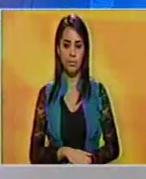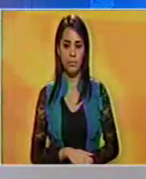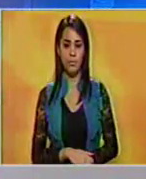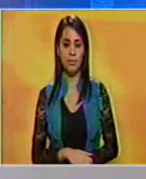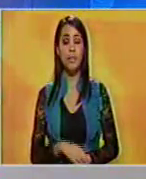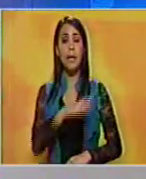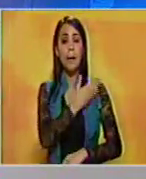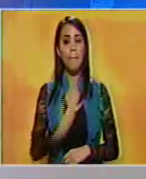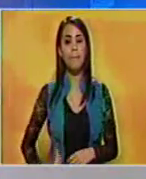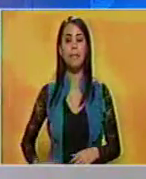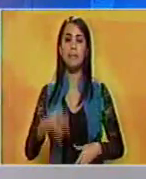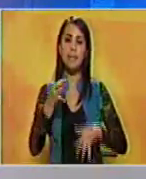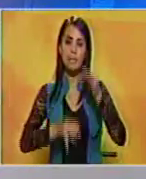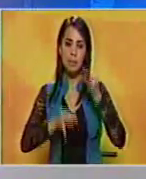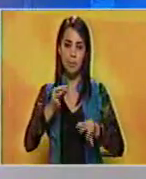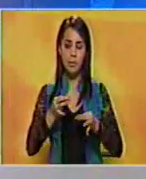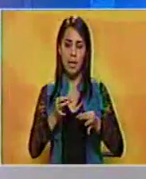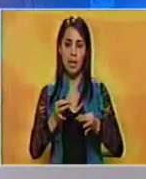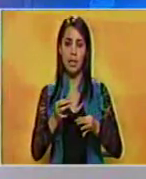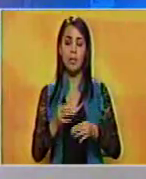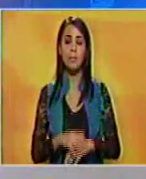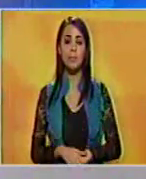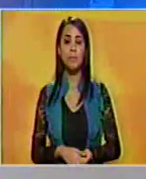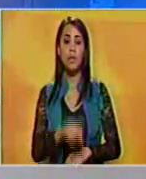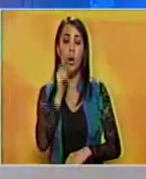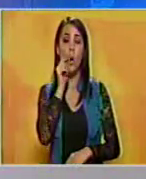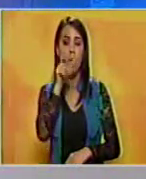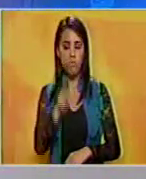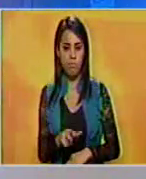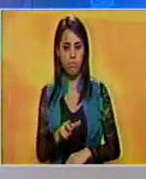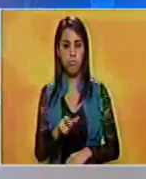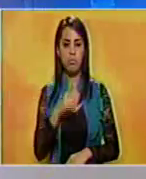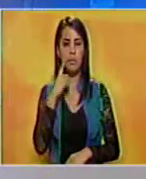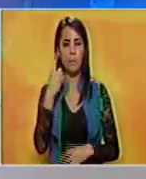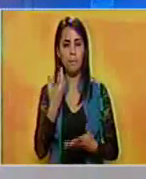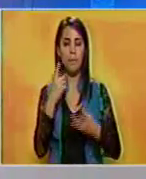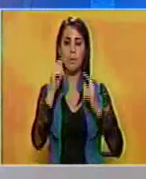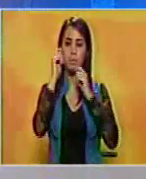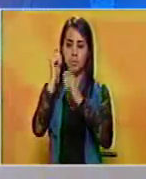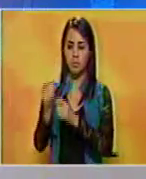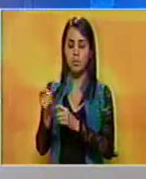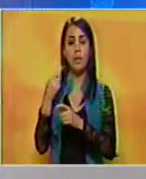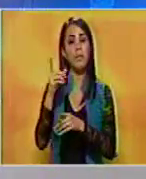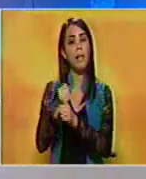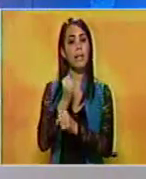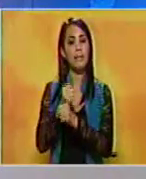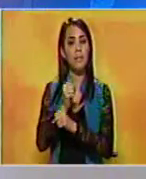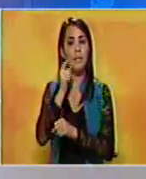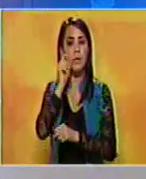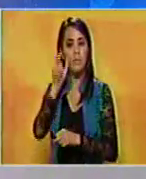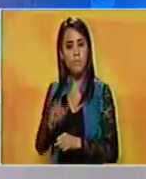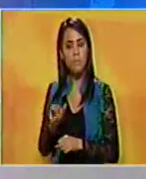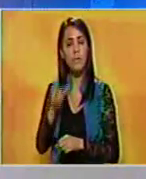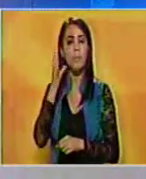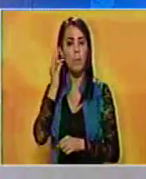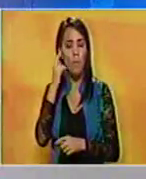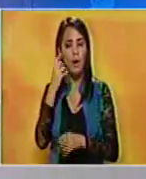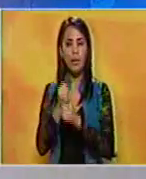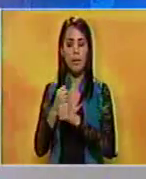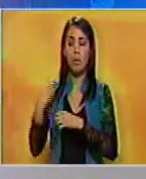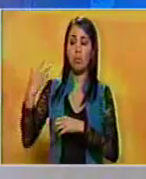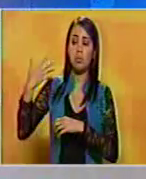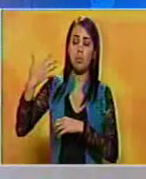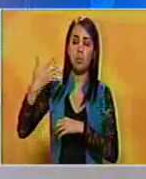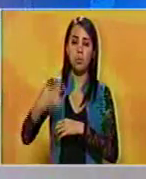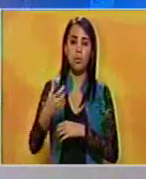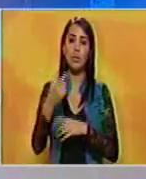El presidente del Tribunal Supremo de Justicia, Michael Moreno, encabezó un acto donde resaltó la trayectoria de los trabajadores que fueron condecorados por sus años de servicio en